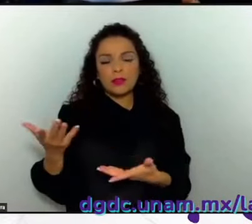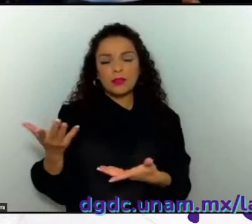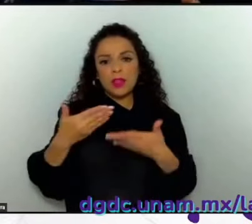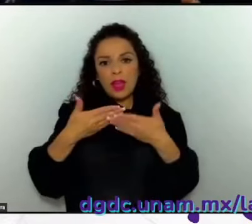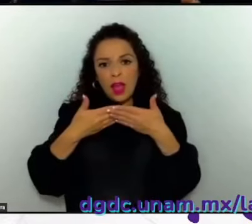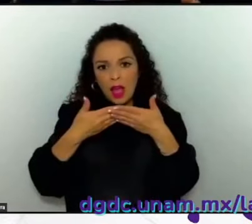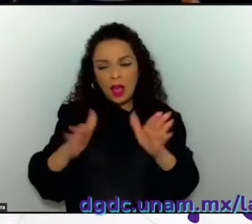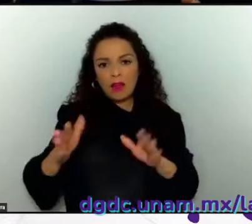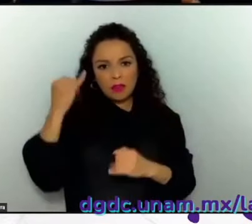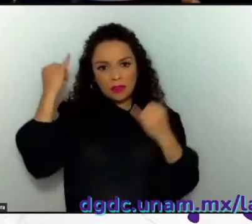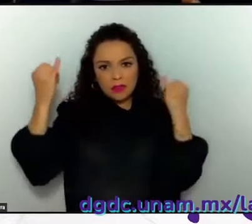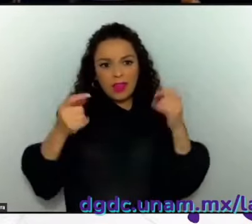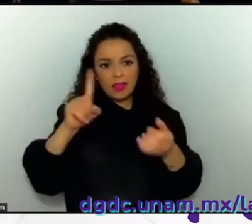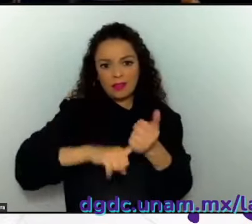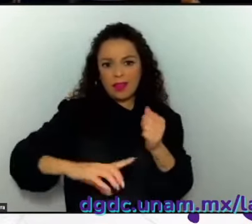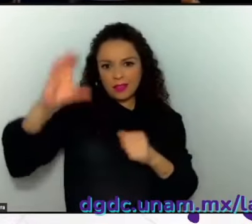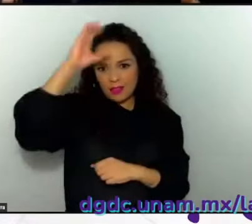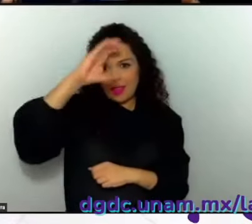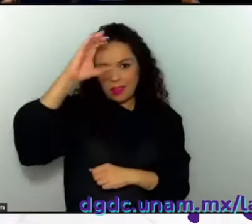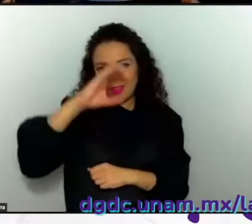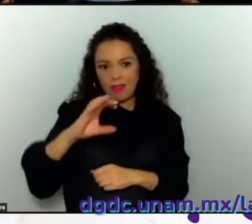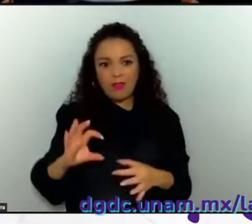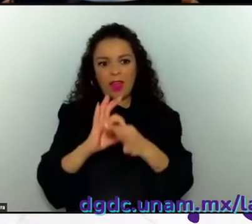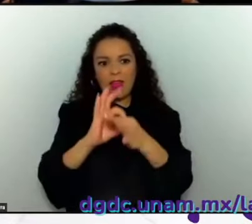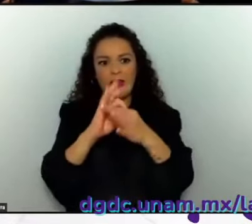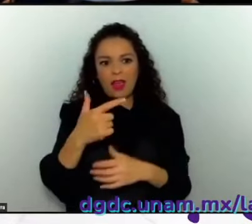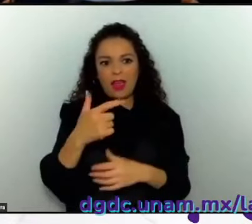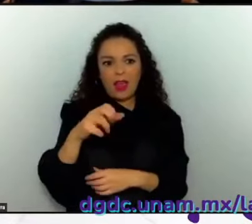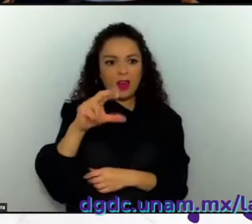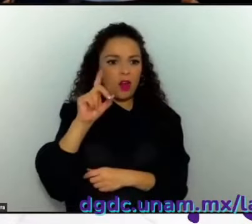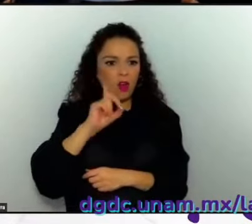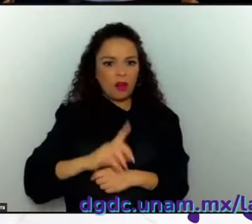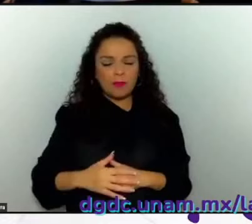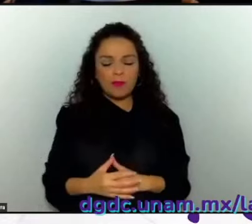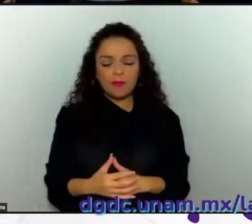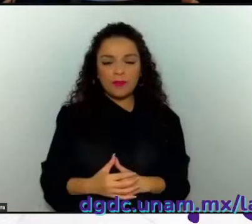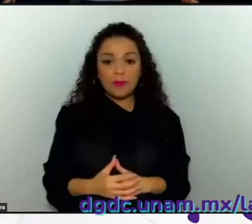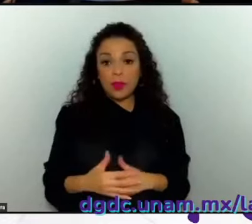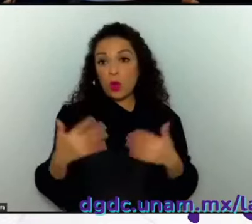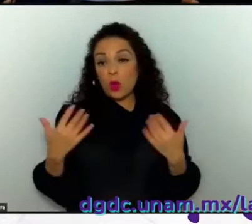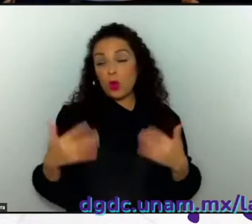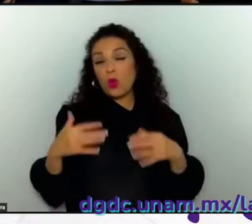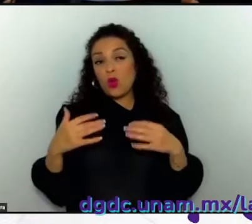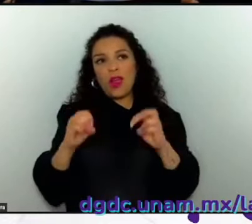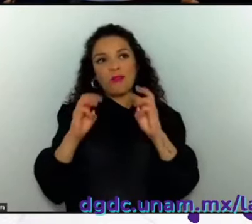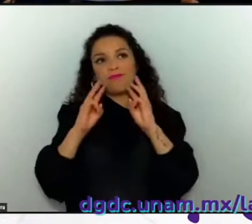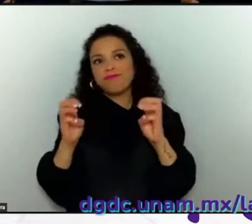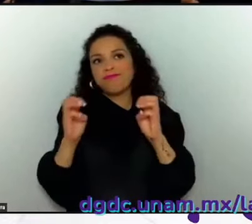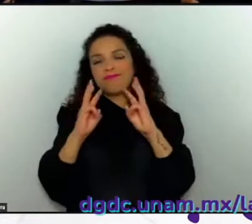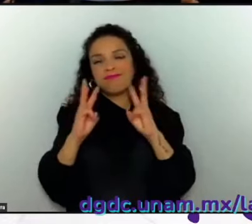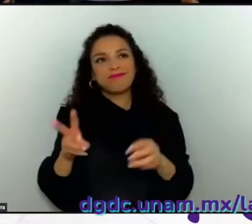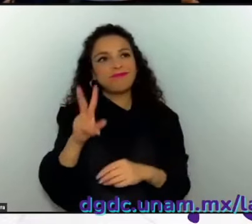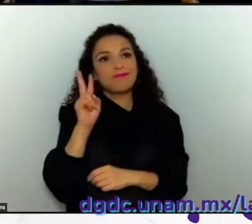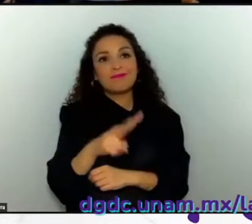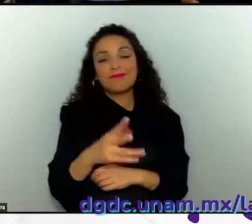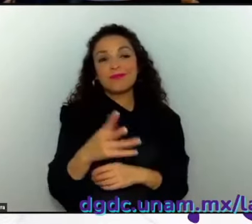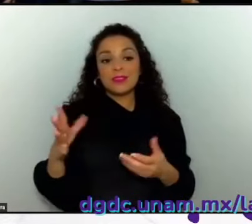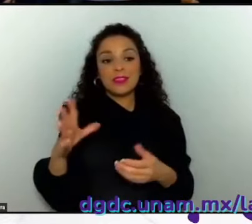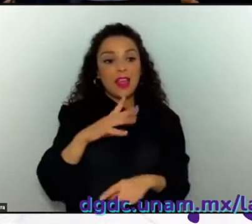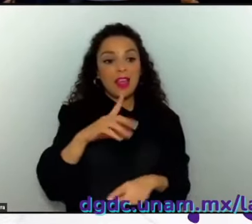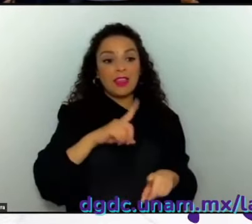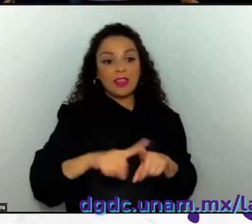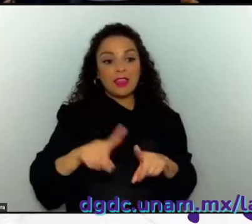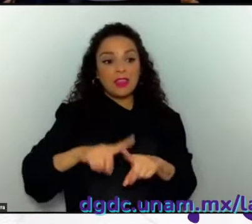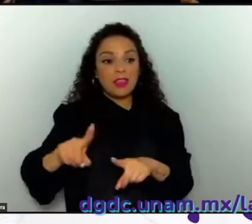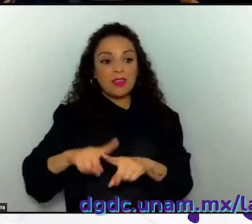la que le he dado muchos pensamientos y la que he intentado acceder desde diferentes actitudes y formas